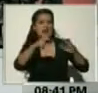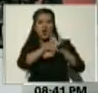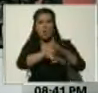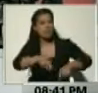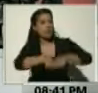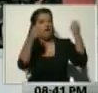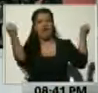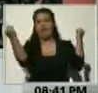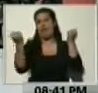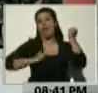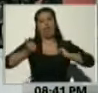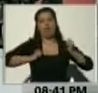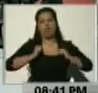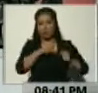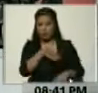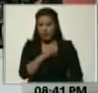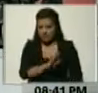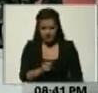venido luchando.